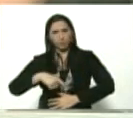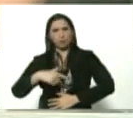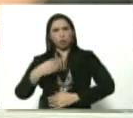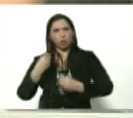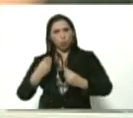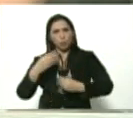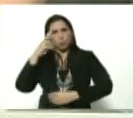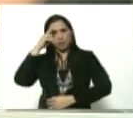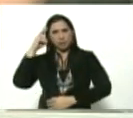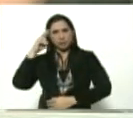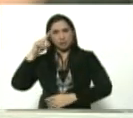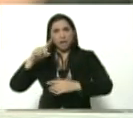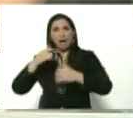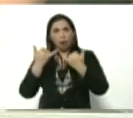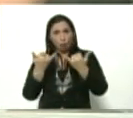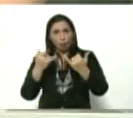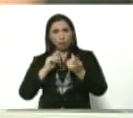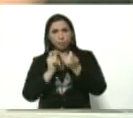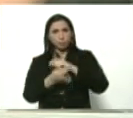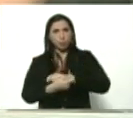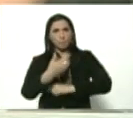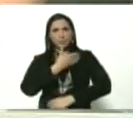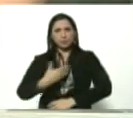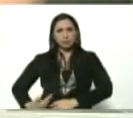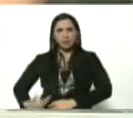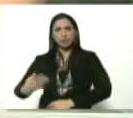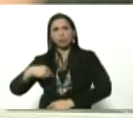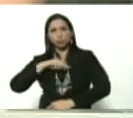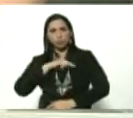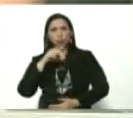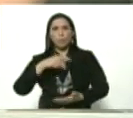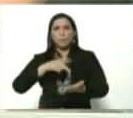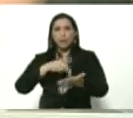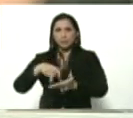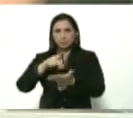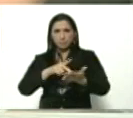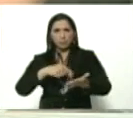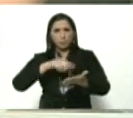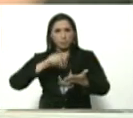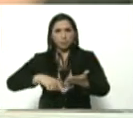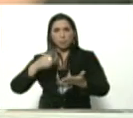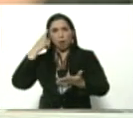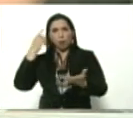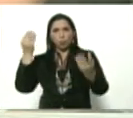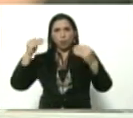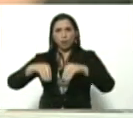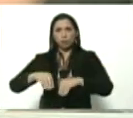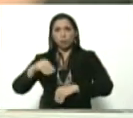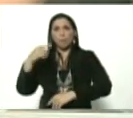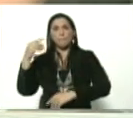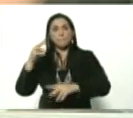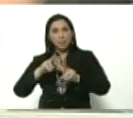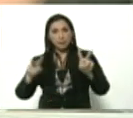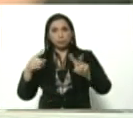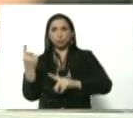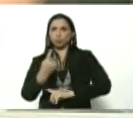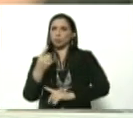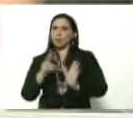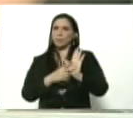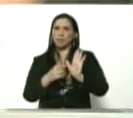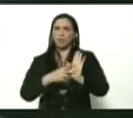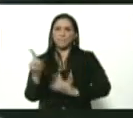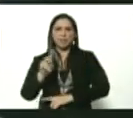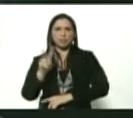como canciller y luego como presidente, participamos y firmamos el acuerdo de paz. Esa es la única verdad. Venezuela